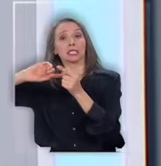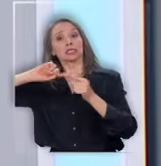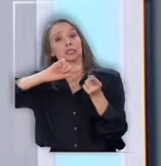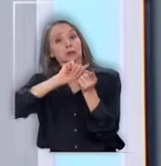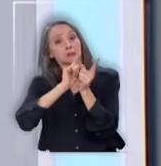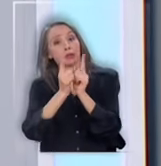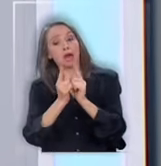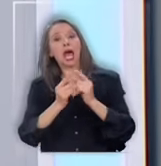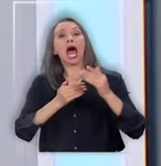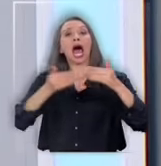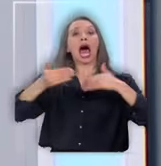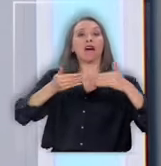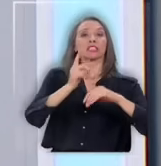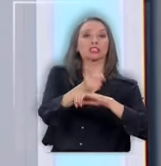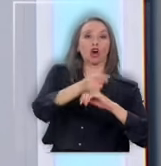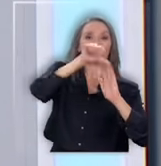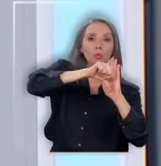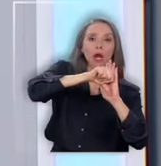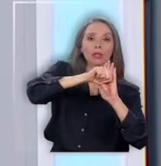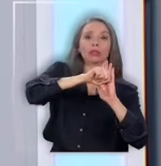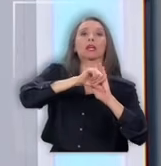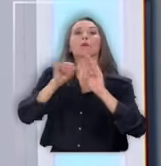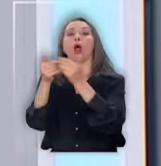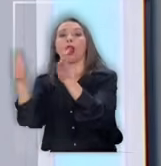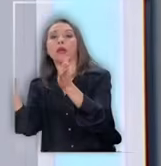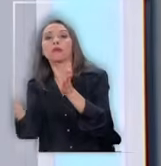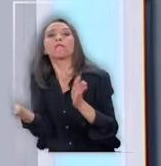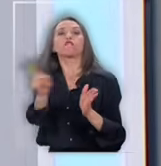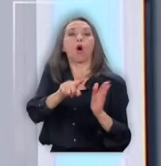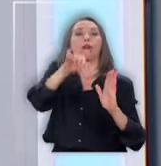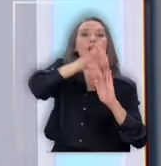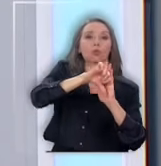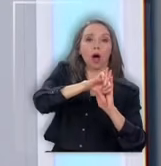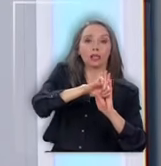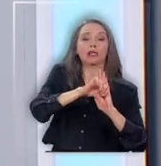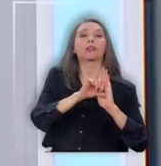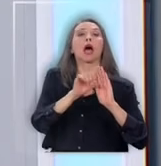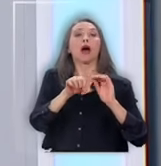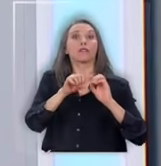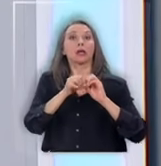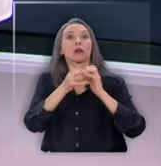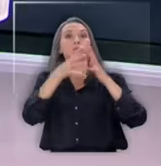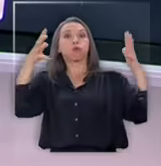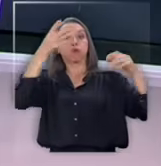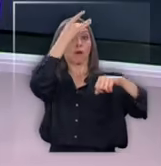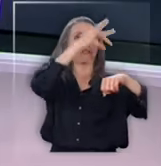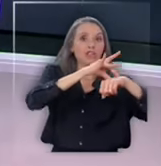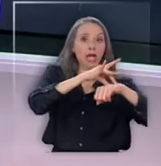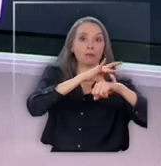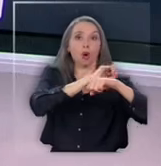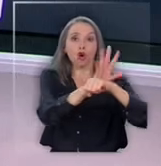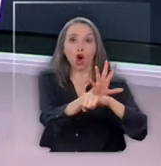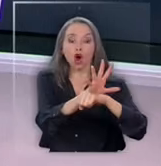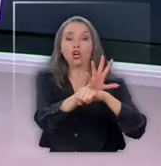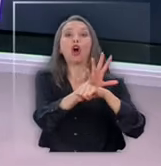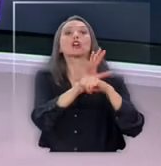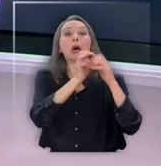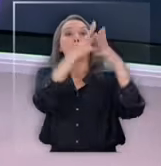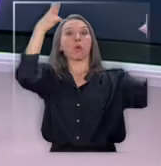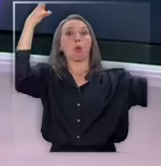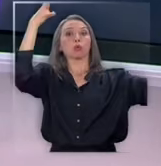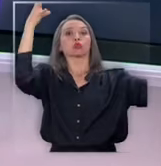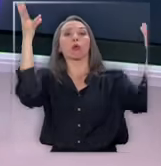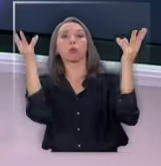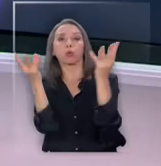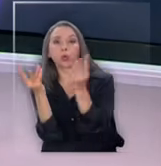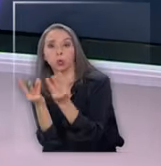que sean intermitentes y que esto no es algo que va a pasar de un día para otro sino que va a venir una ola de infecciones va a bajar vamos a quizás el futuro